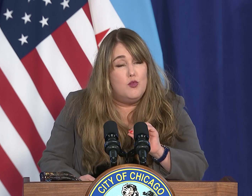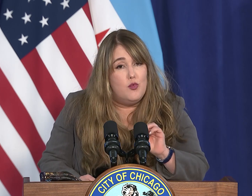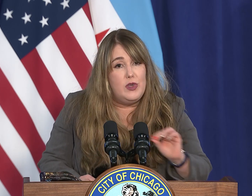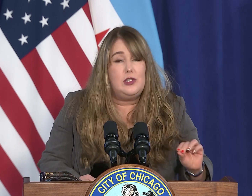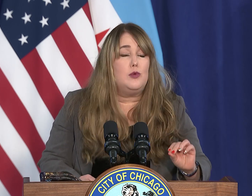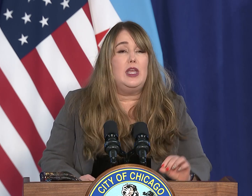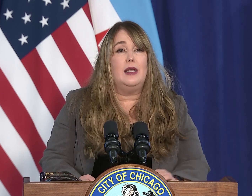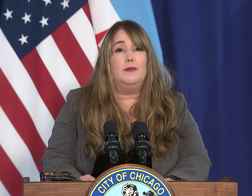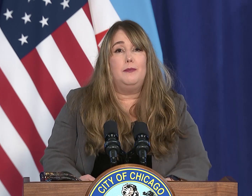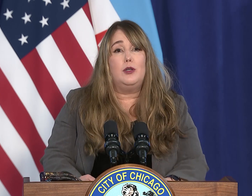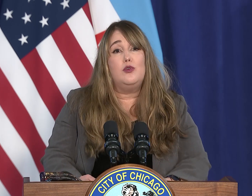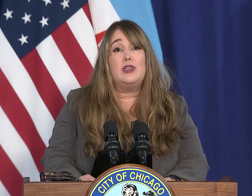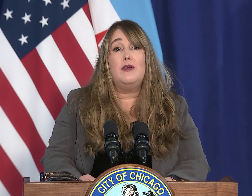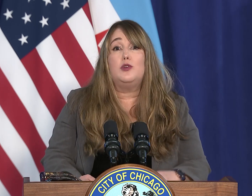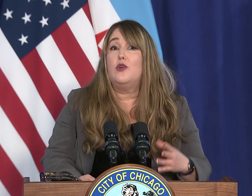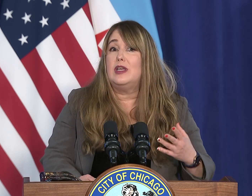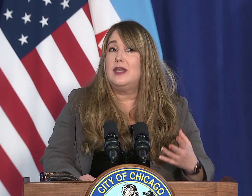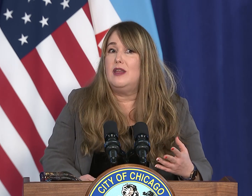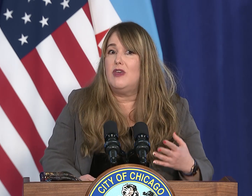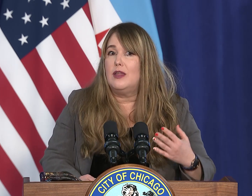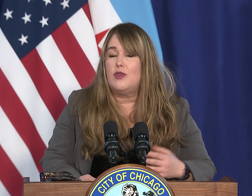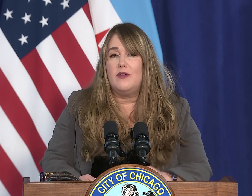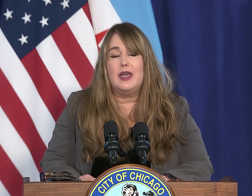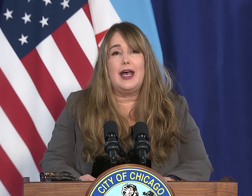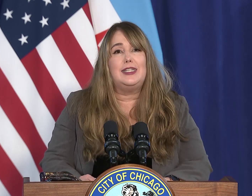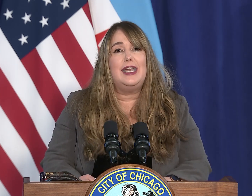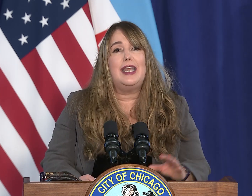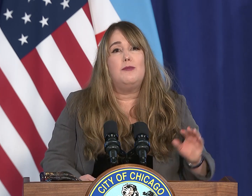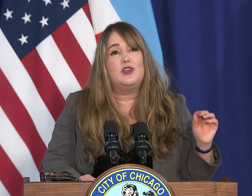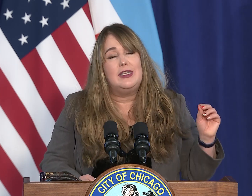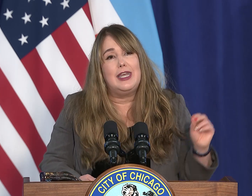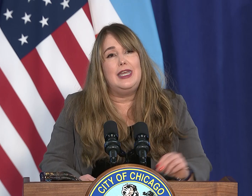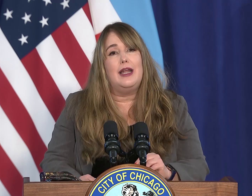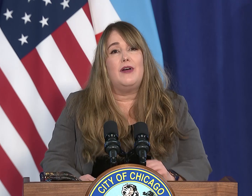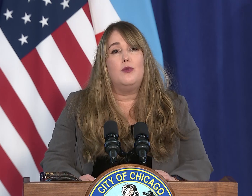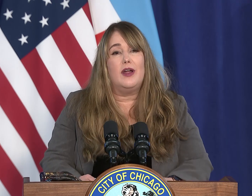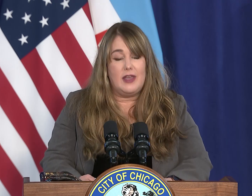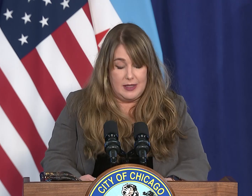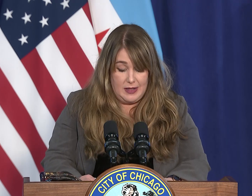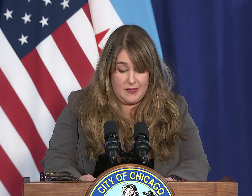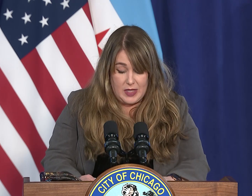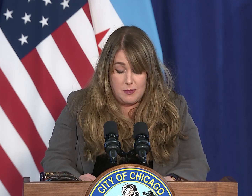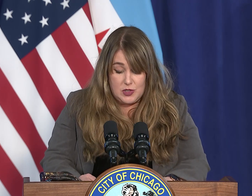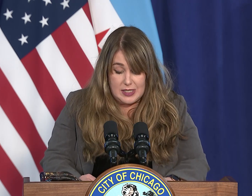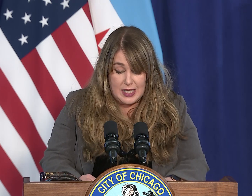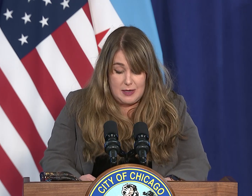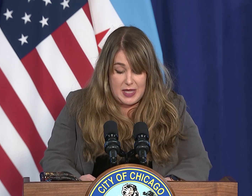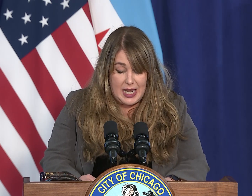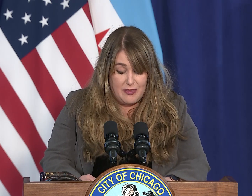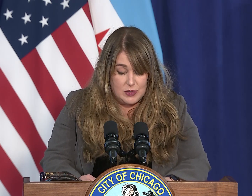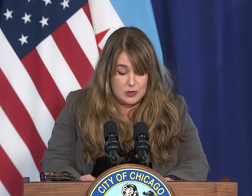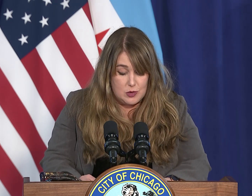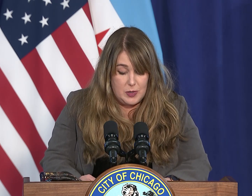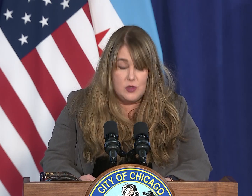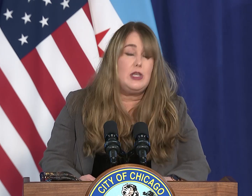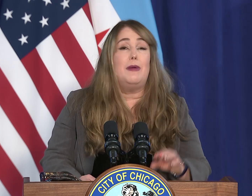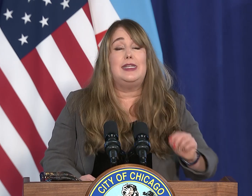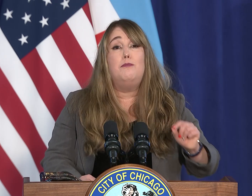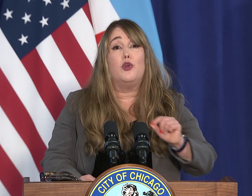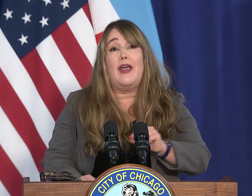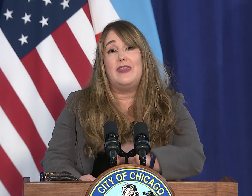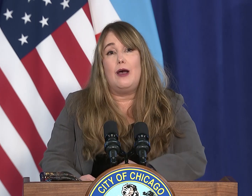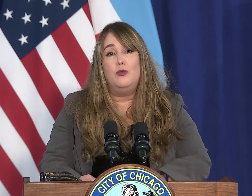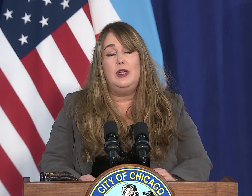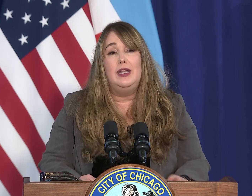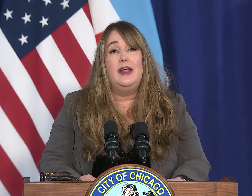bajada muy sutil, pero no sabemos lo que significa todavía. Así que tenemos que seguir a la vanguardia, tenemos que seguir vigilando esos números y,